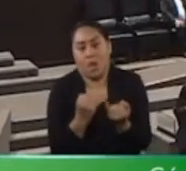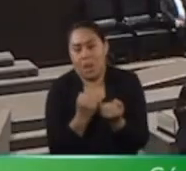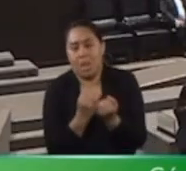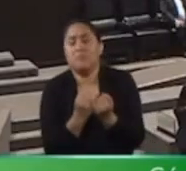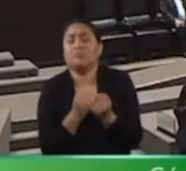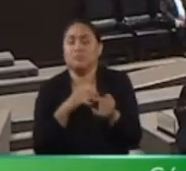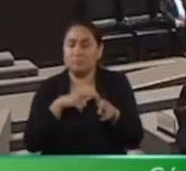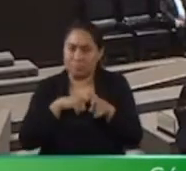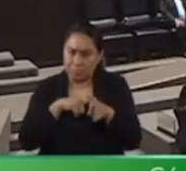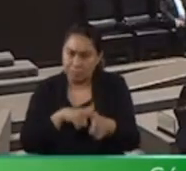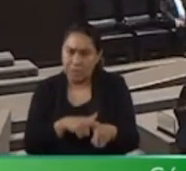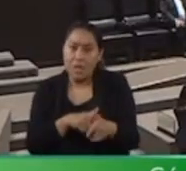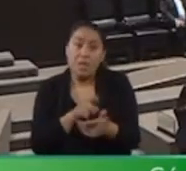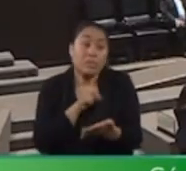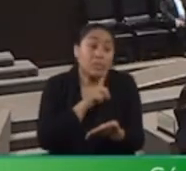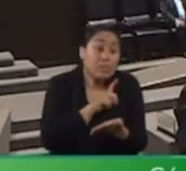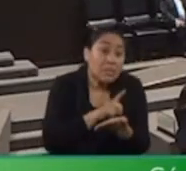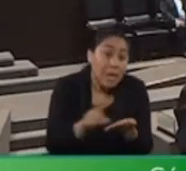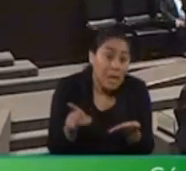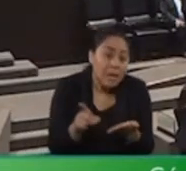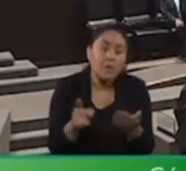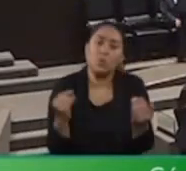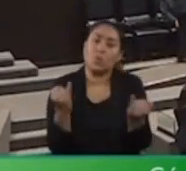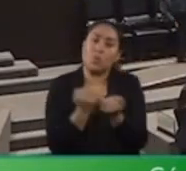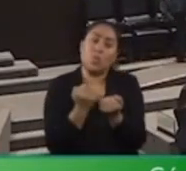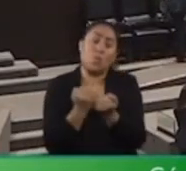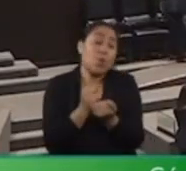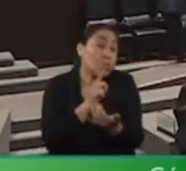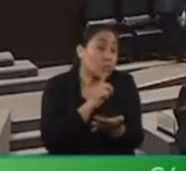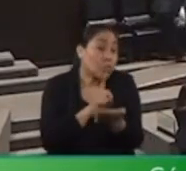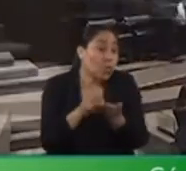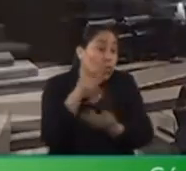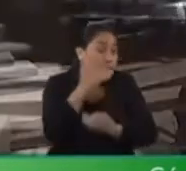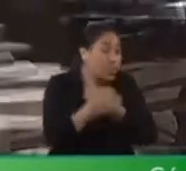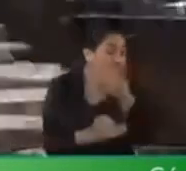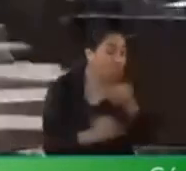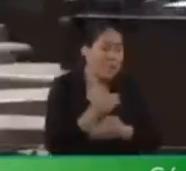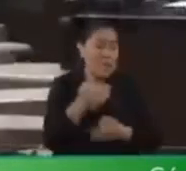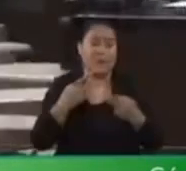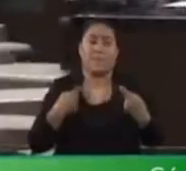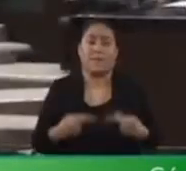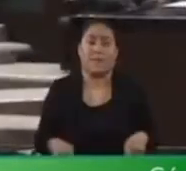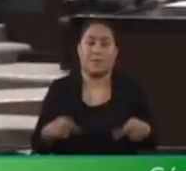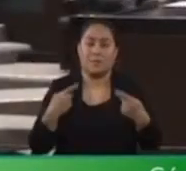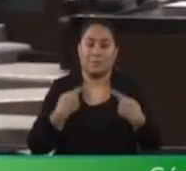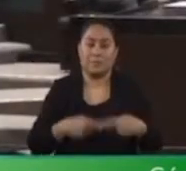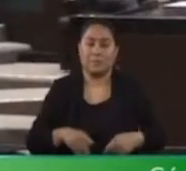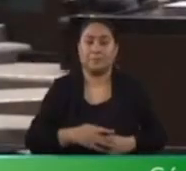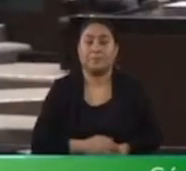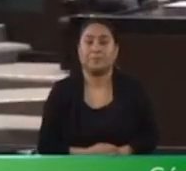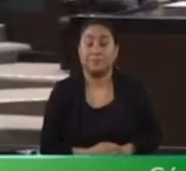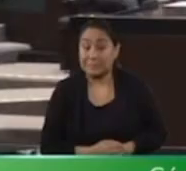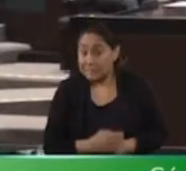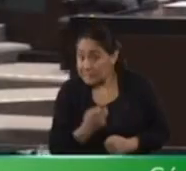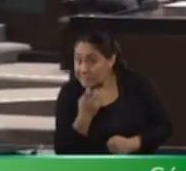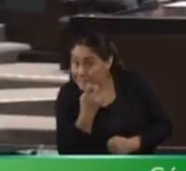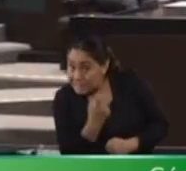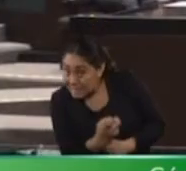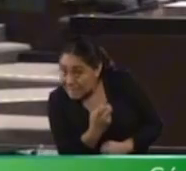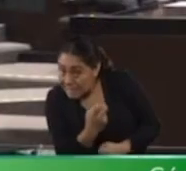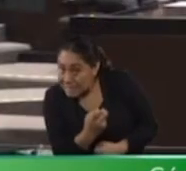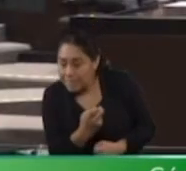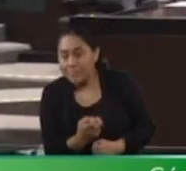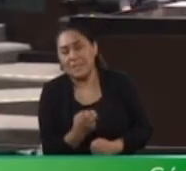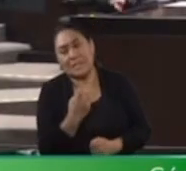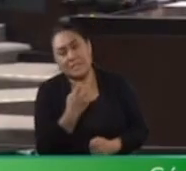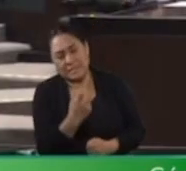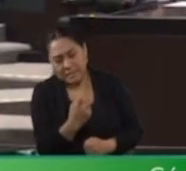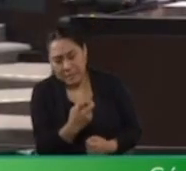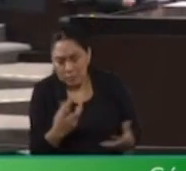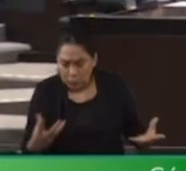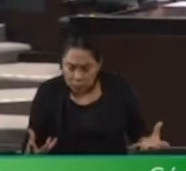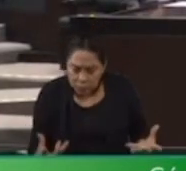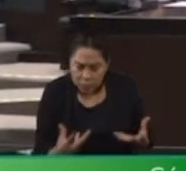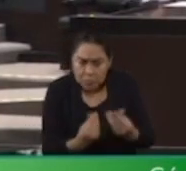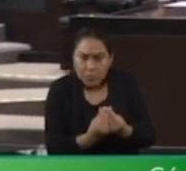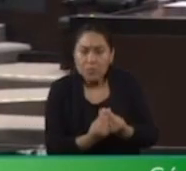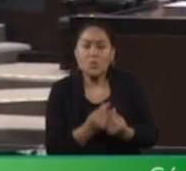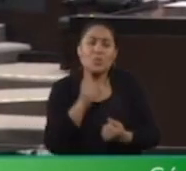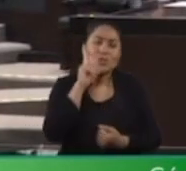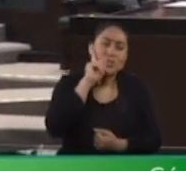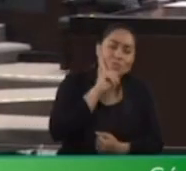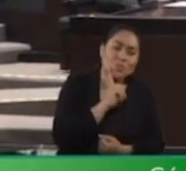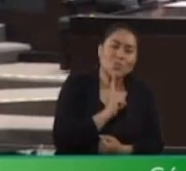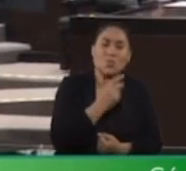y de los derechos de todas y todas es ese camino ese esfuerzo colectivo de